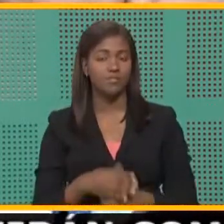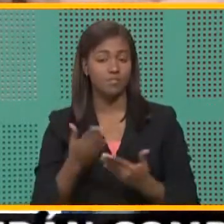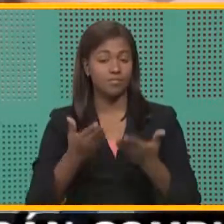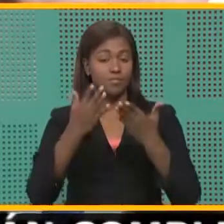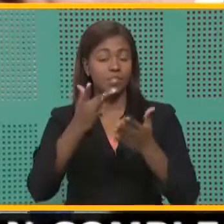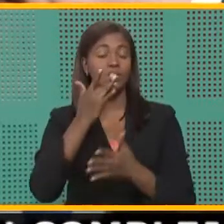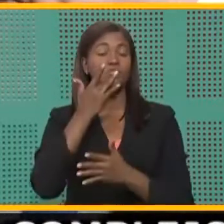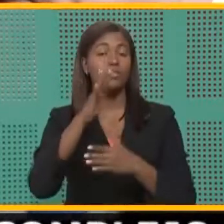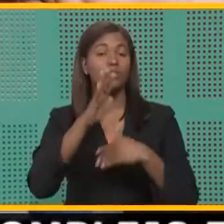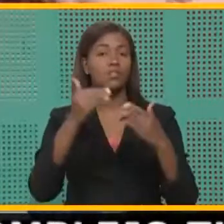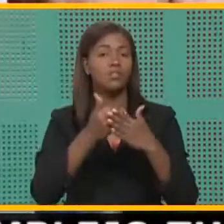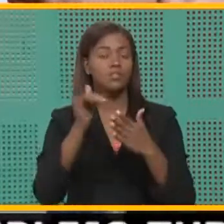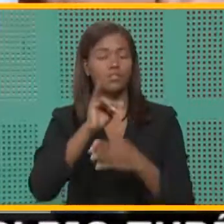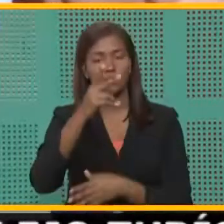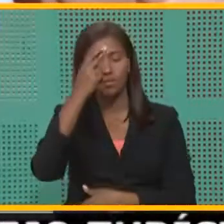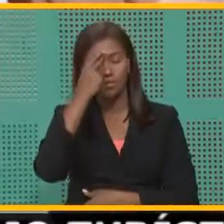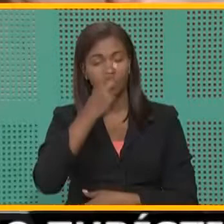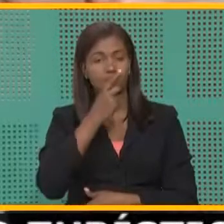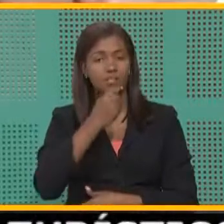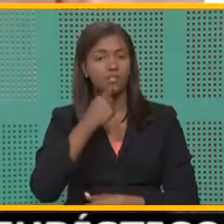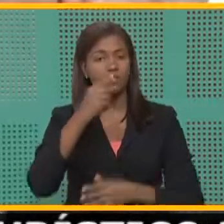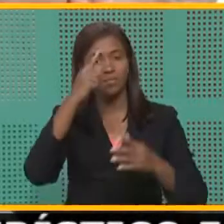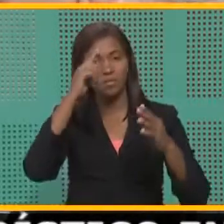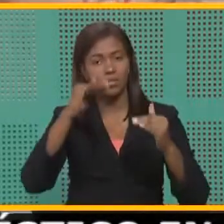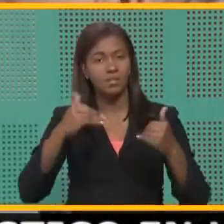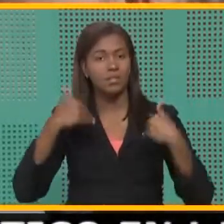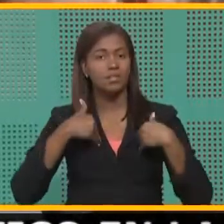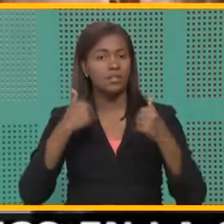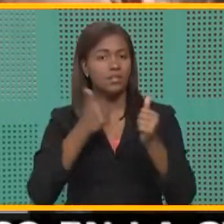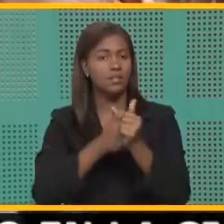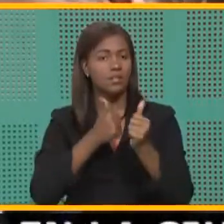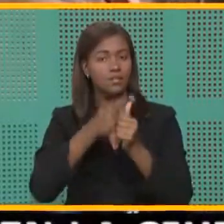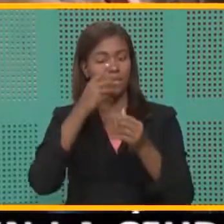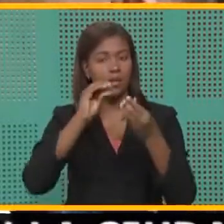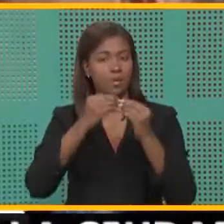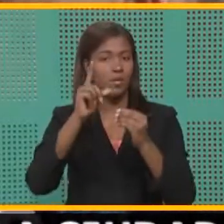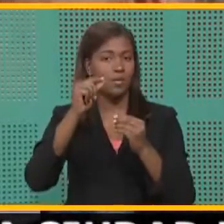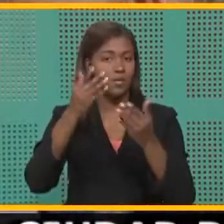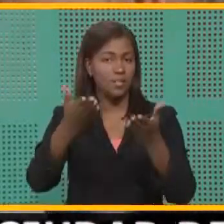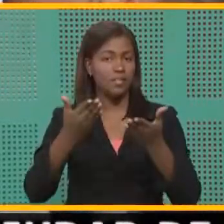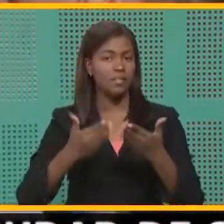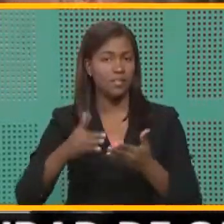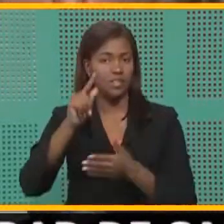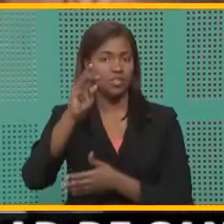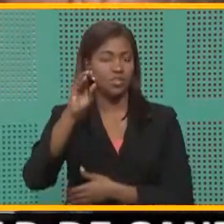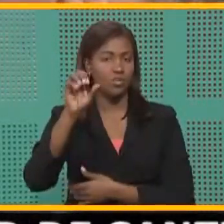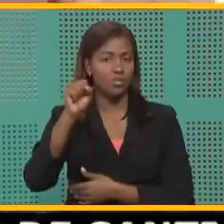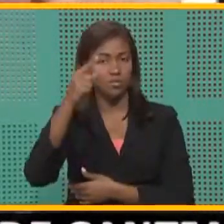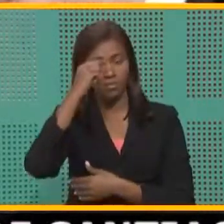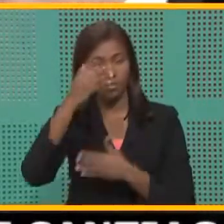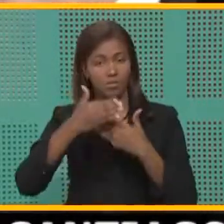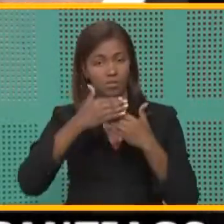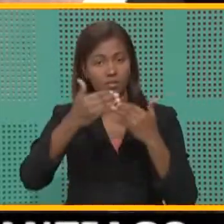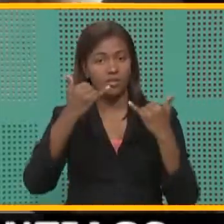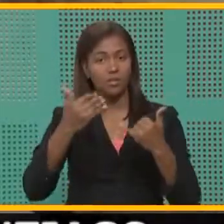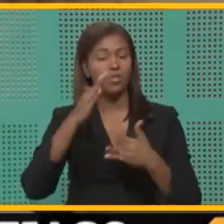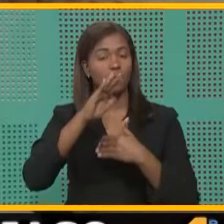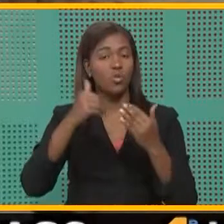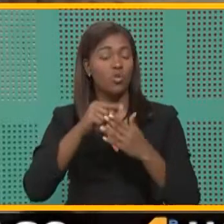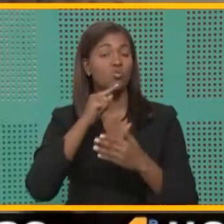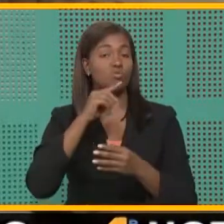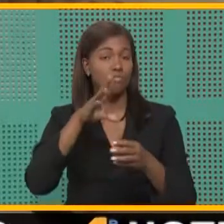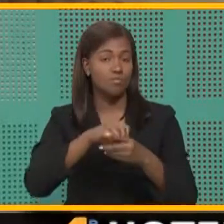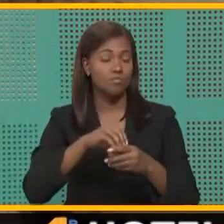que la República Dominicana deje esperar la corona número 20 y que la traigan los toros. Porque a partir de hoy todos somos toros. En